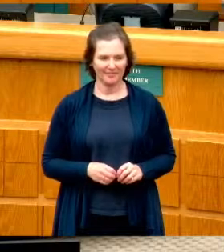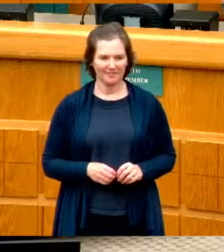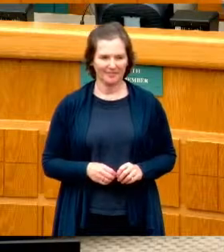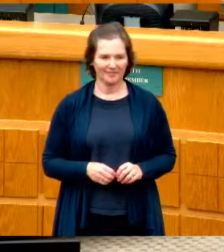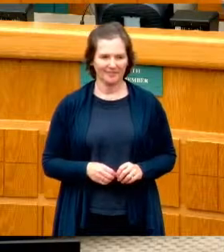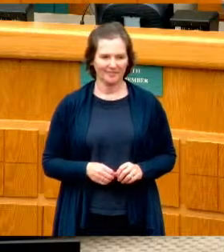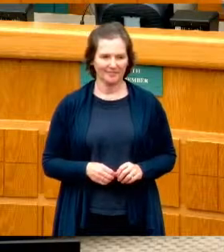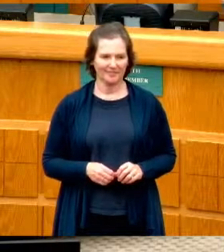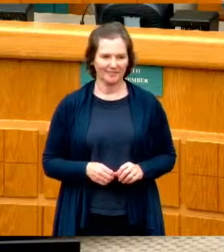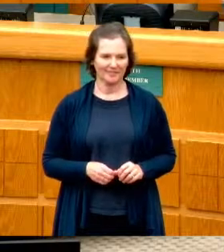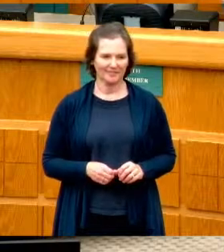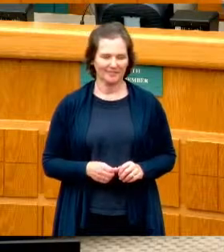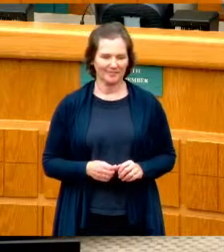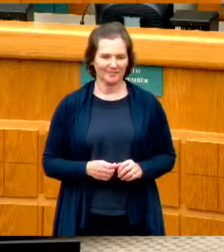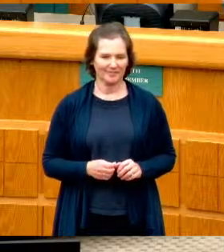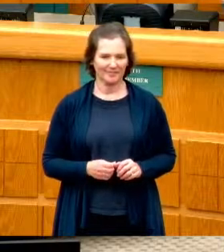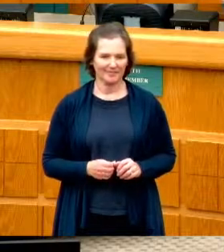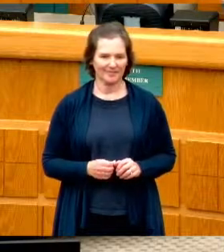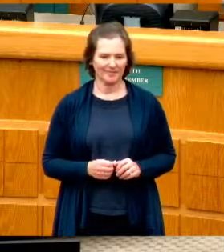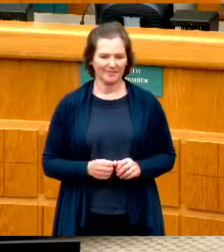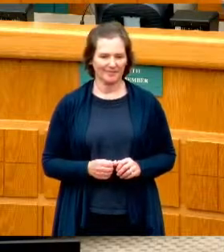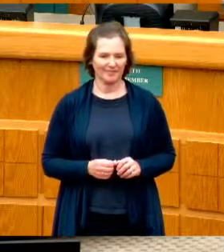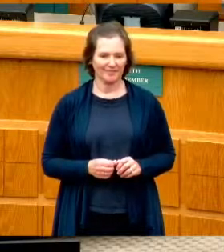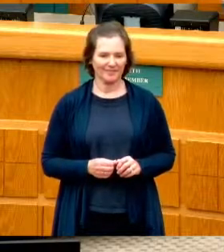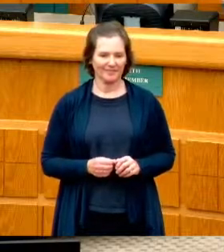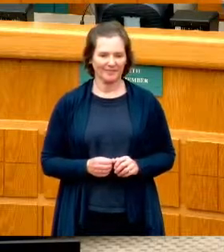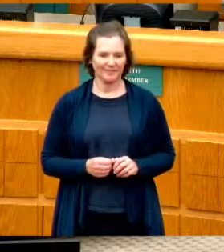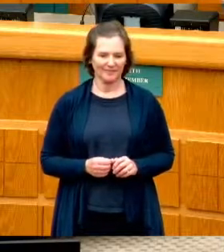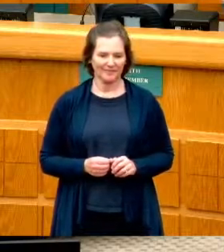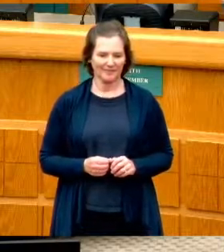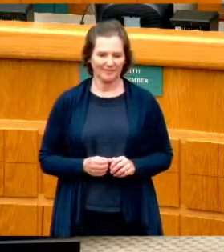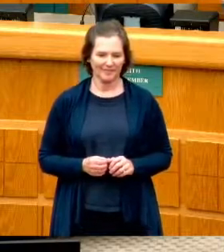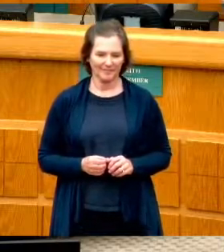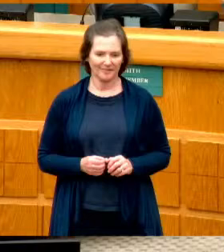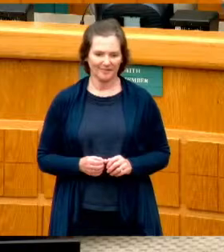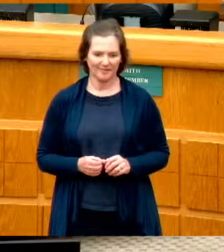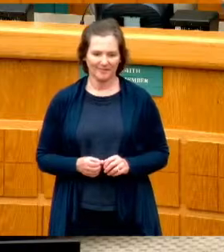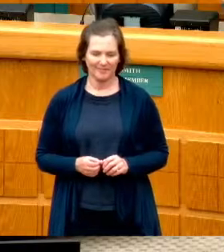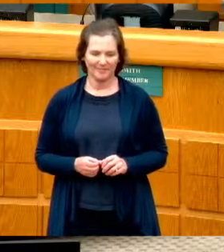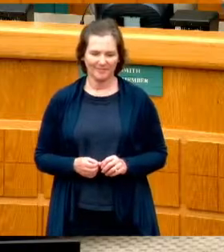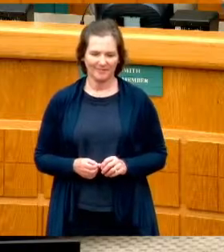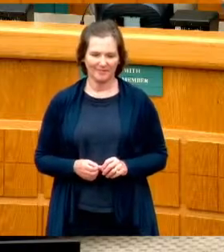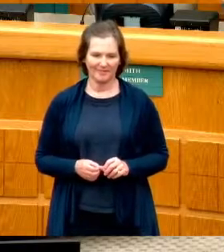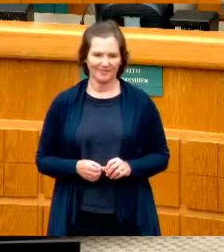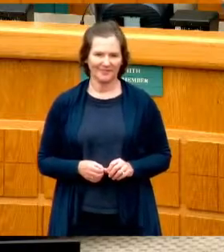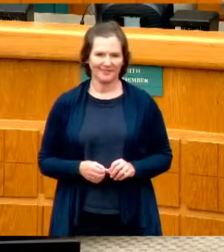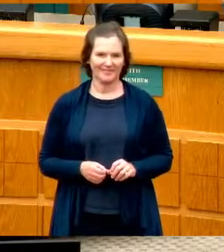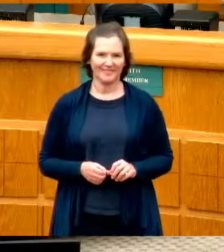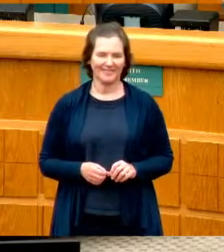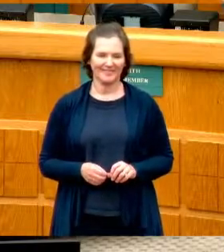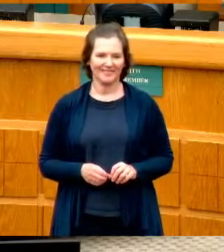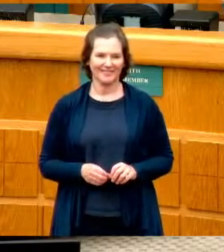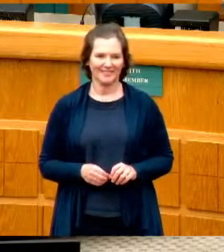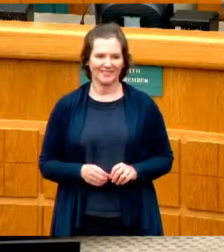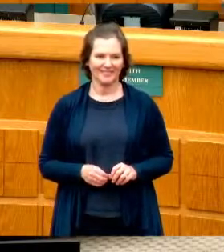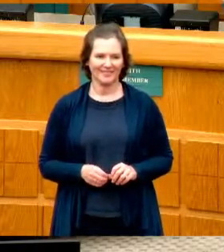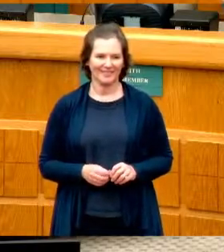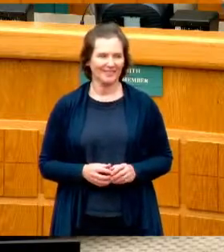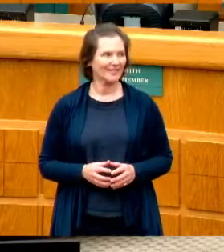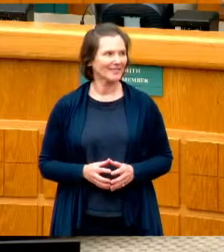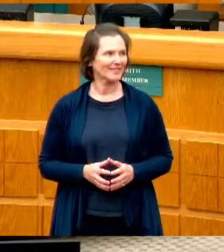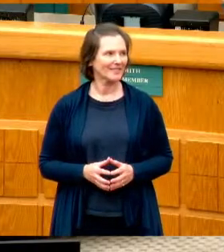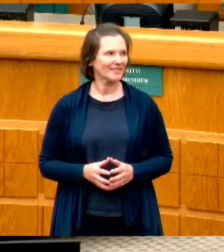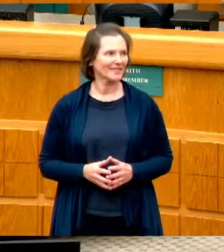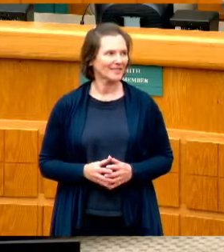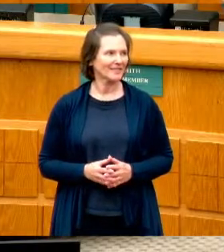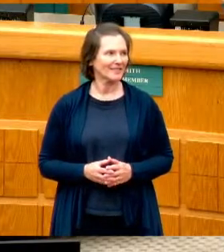La P1 de Brasil también ha sido detectada en los Estados Unidos. Se cree que esta mutación puede afectar la capacidad de los anticuerpos para reconocer y